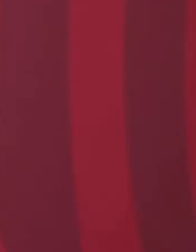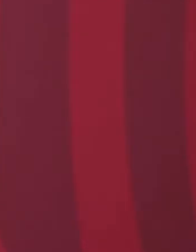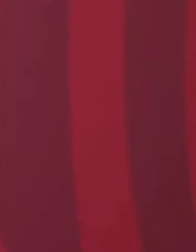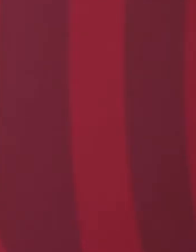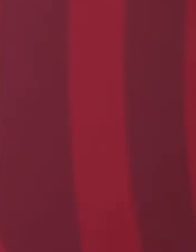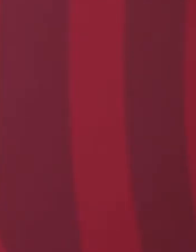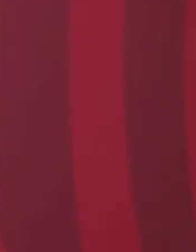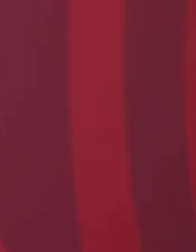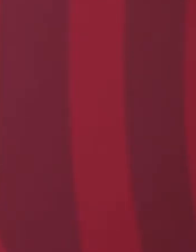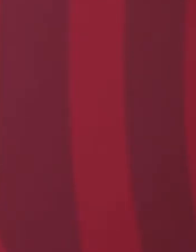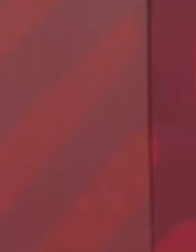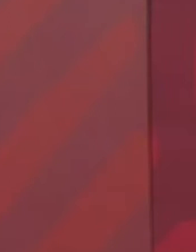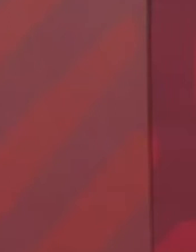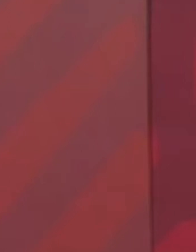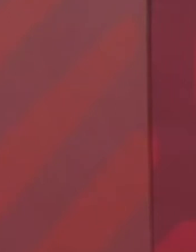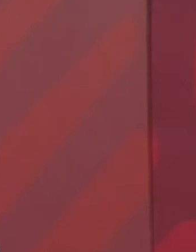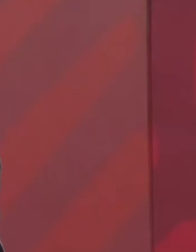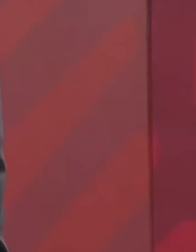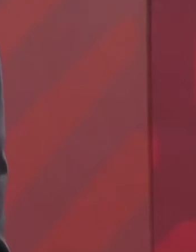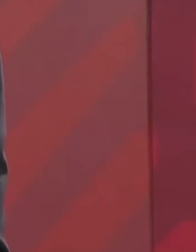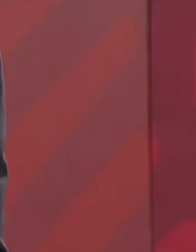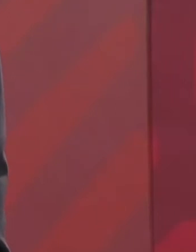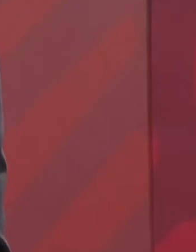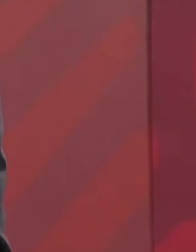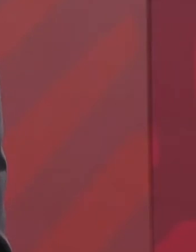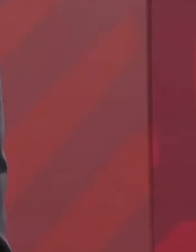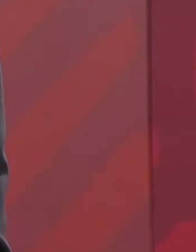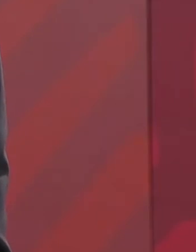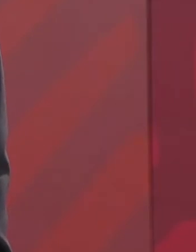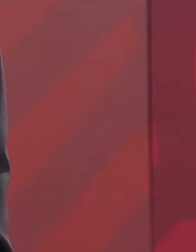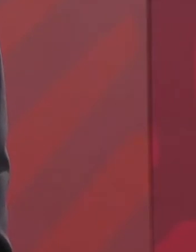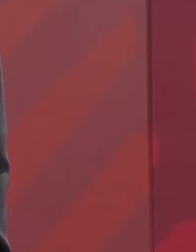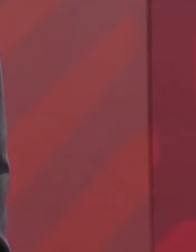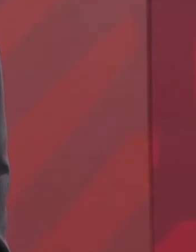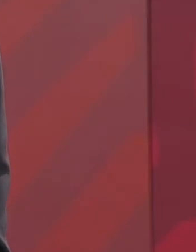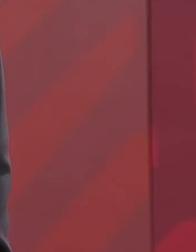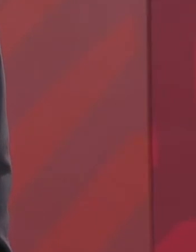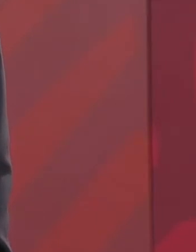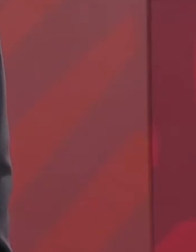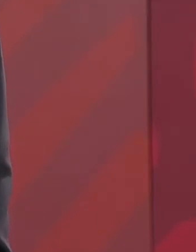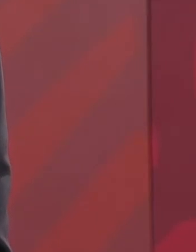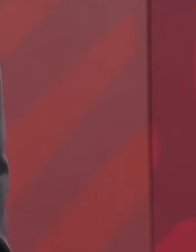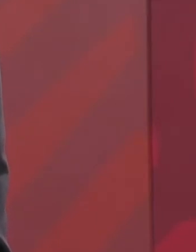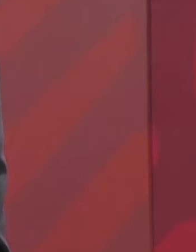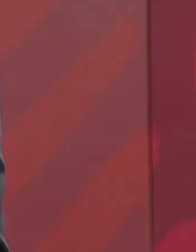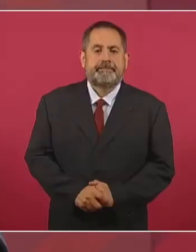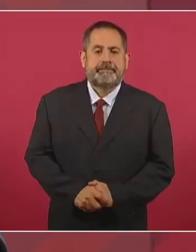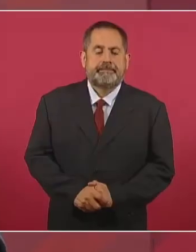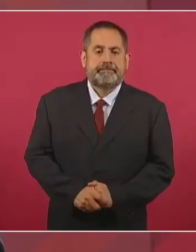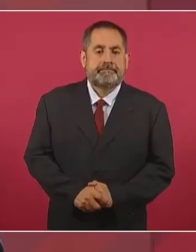ONU, pero ya lo he venido diciendo. Sí. Y ojalá y los medios nos